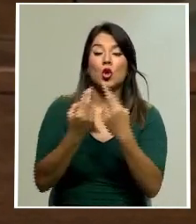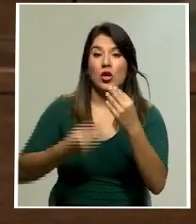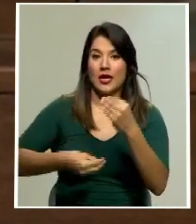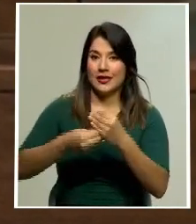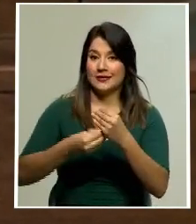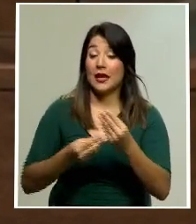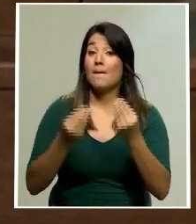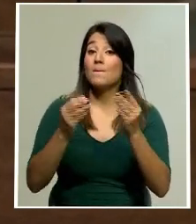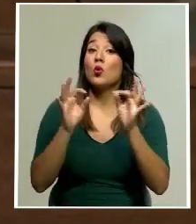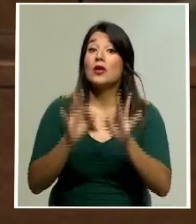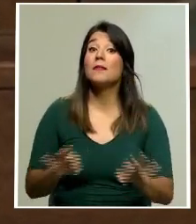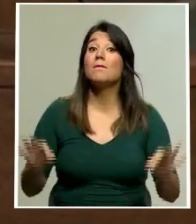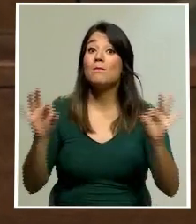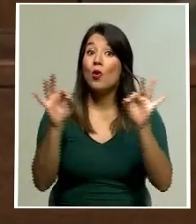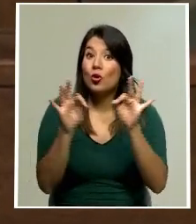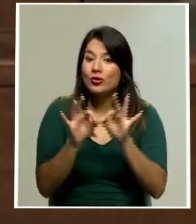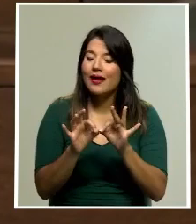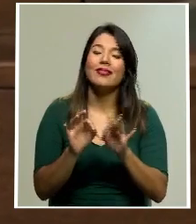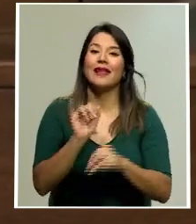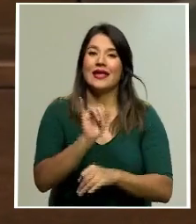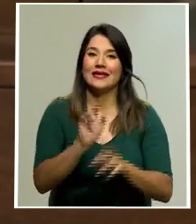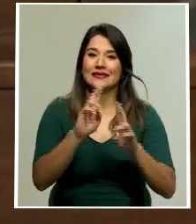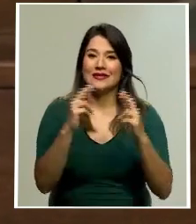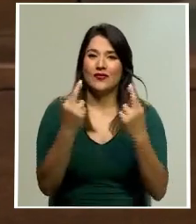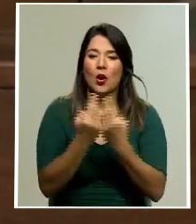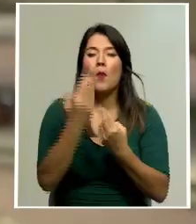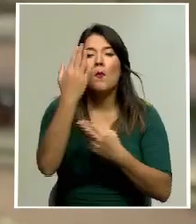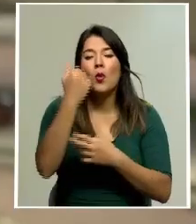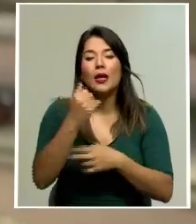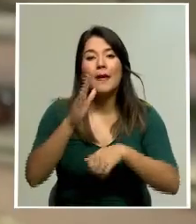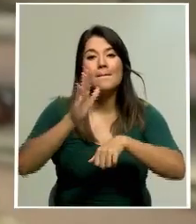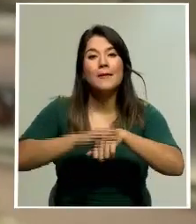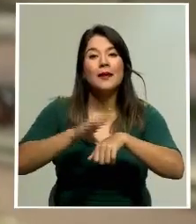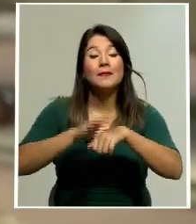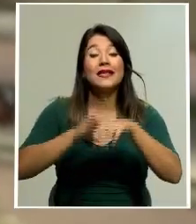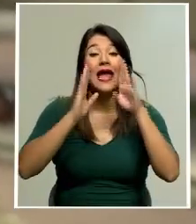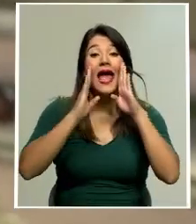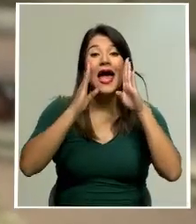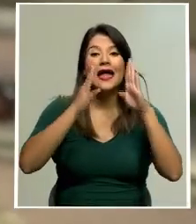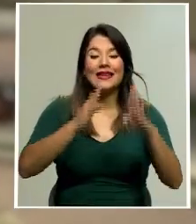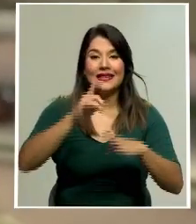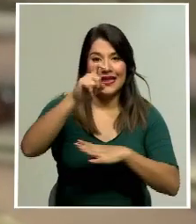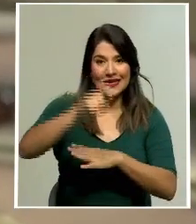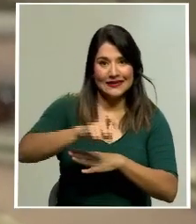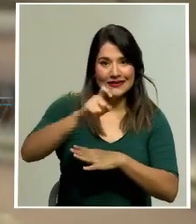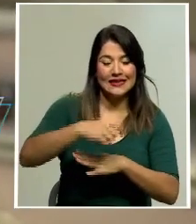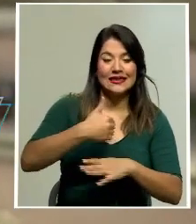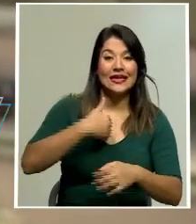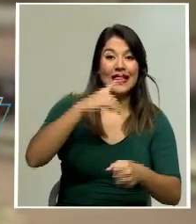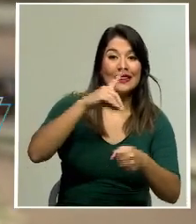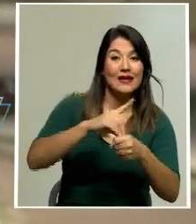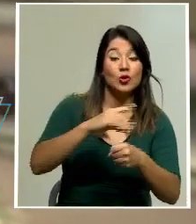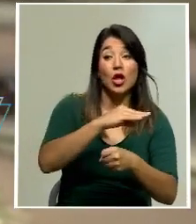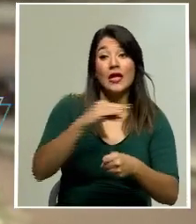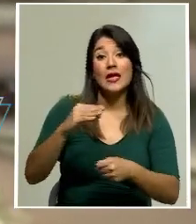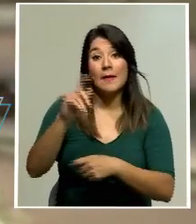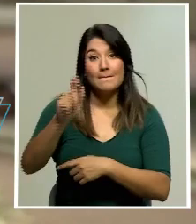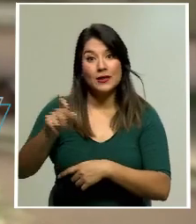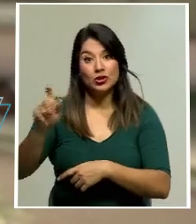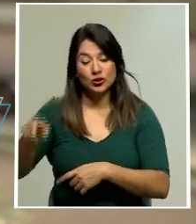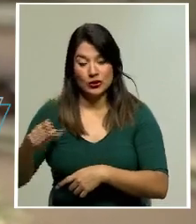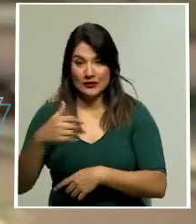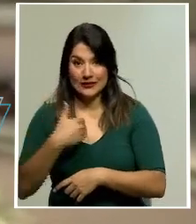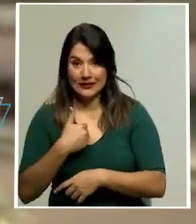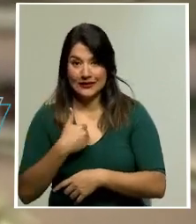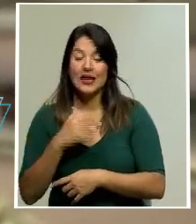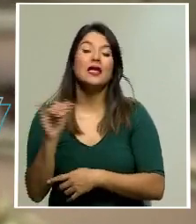esta convocatoria que hemos hecho porque atiende mucho las expectativas que tanto diputados y diputadas, así como territorios, nos han externado.